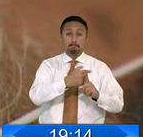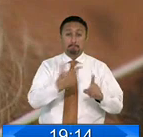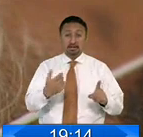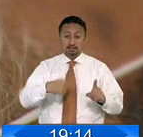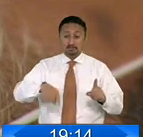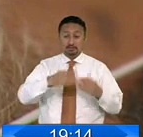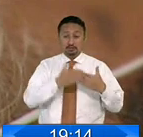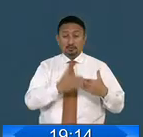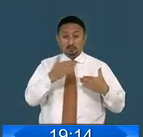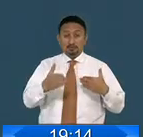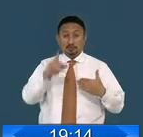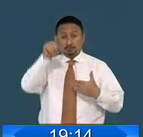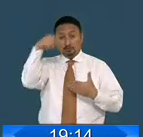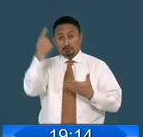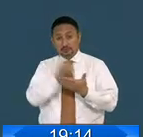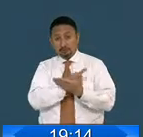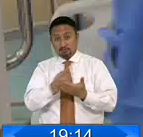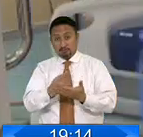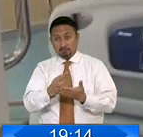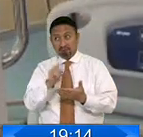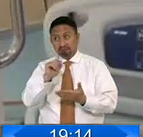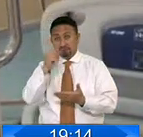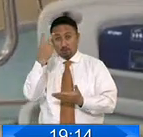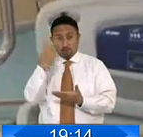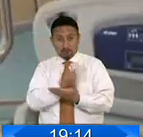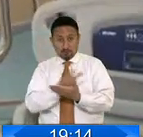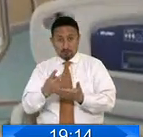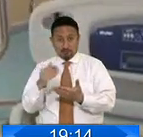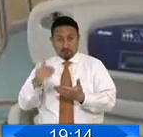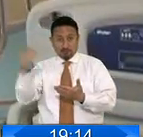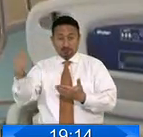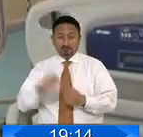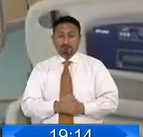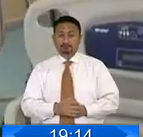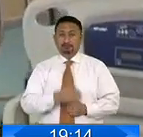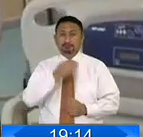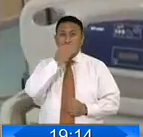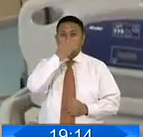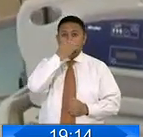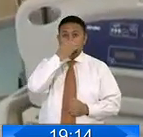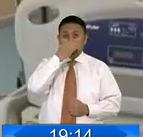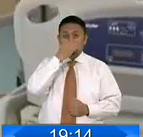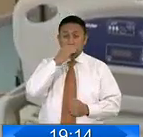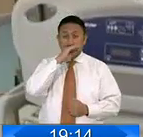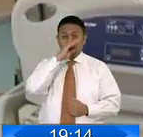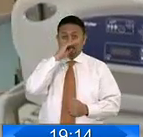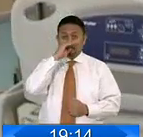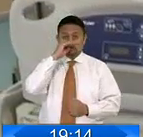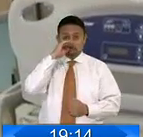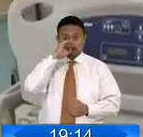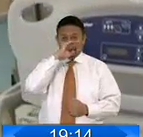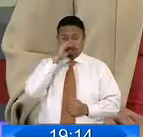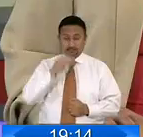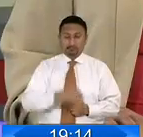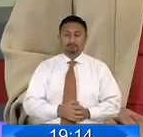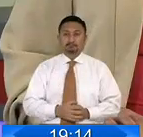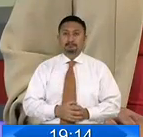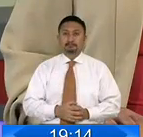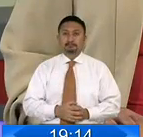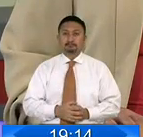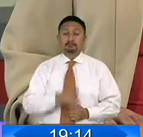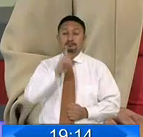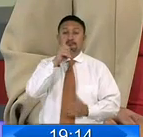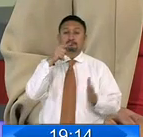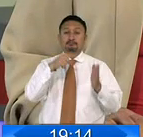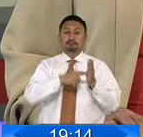festividad se verán en un periodo de una a dos semanas más informó carlos julio urbina más